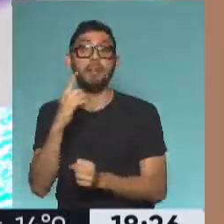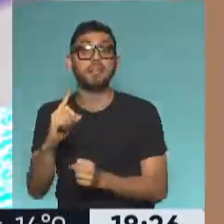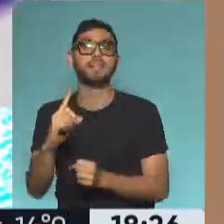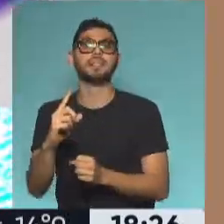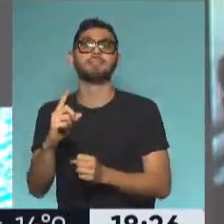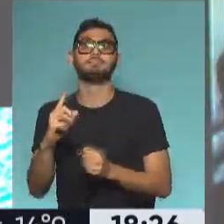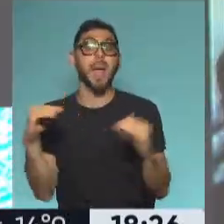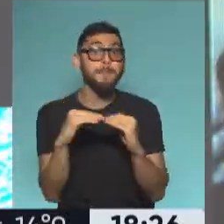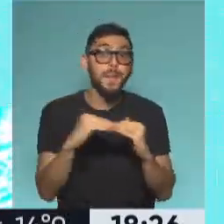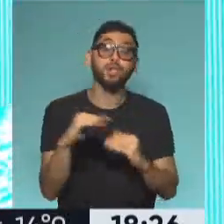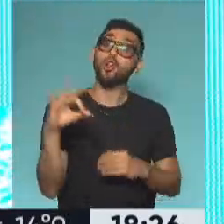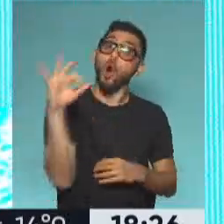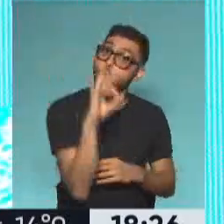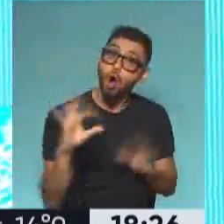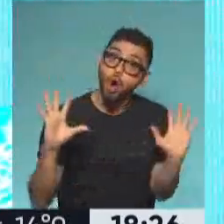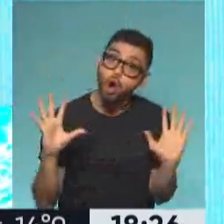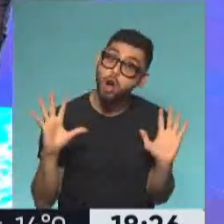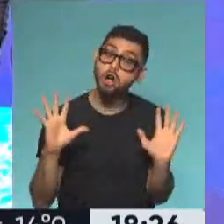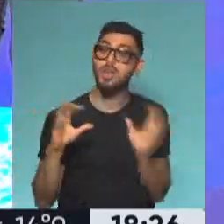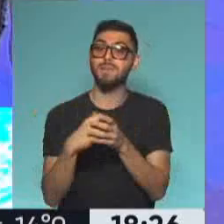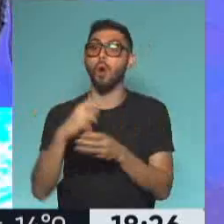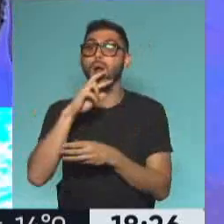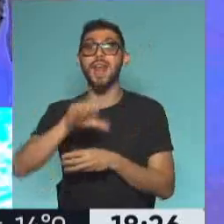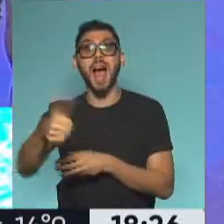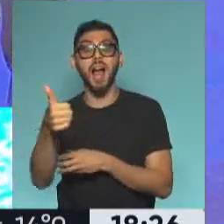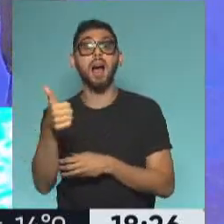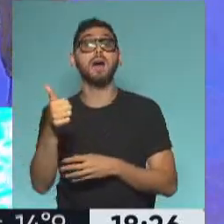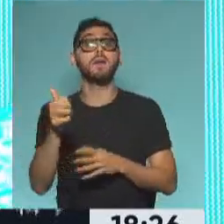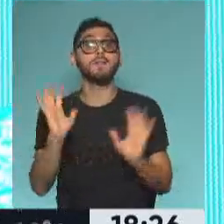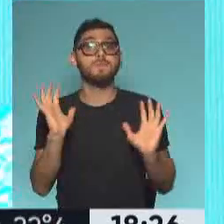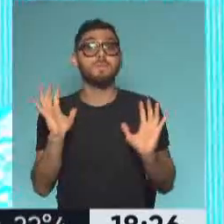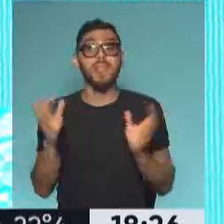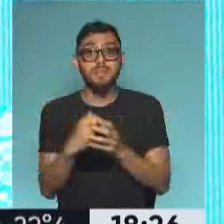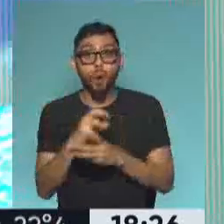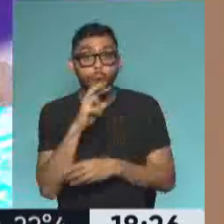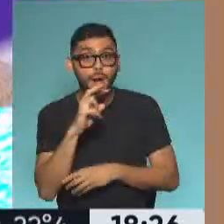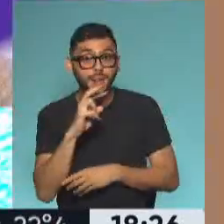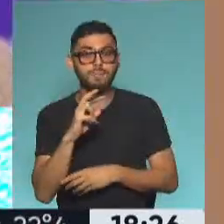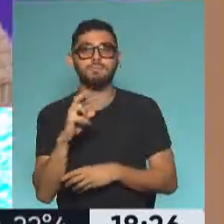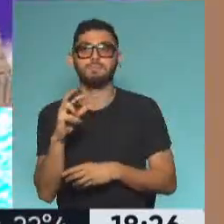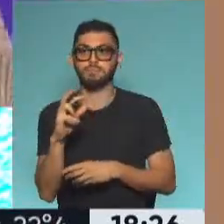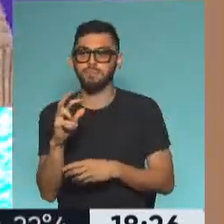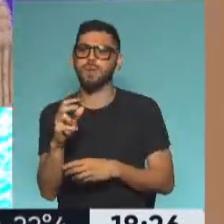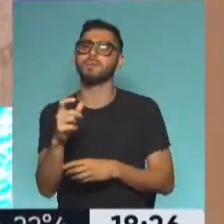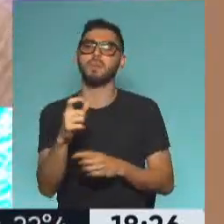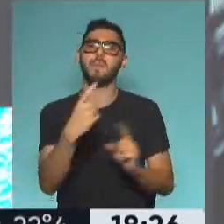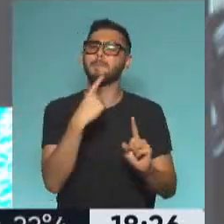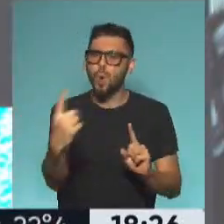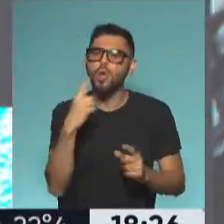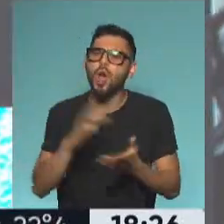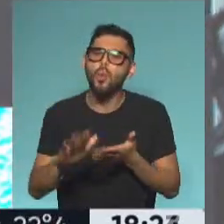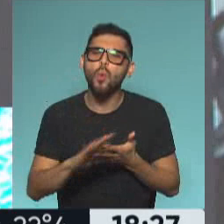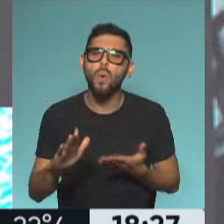hay empate o si gana el equipo verde. El equipo verde, ante la respuesta, repita la pregunta,